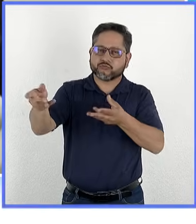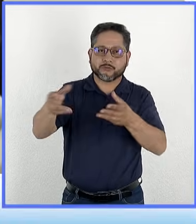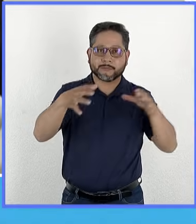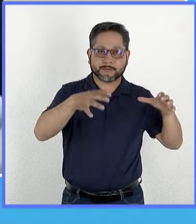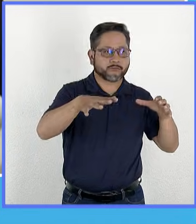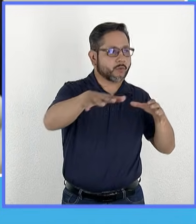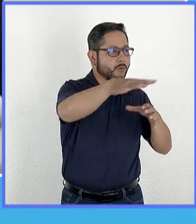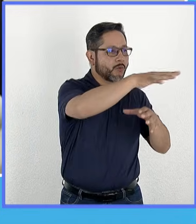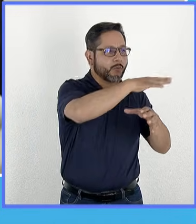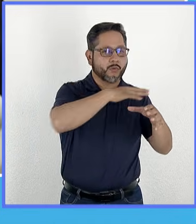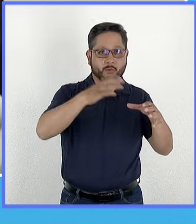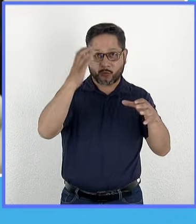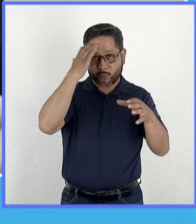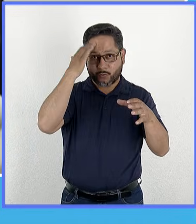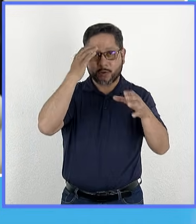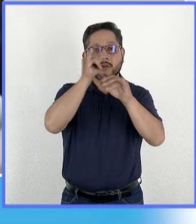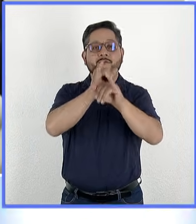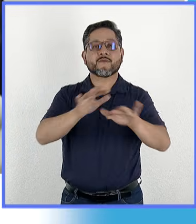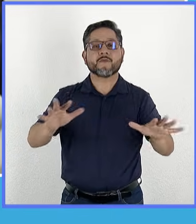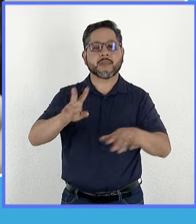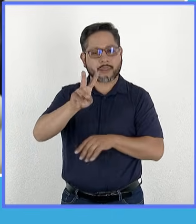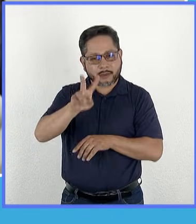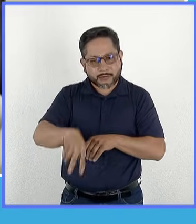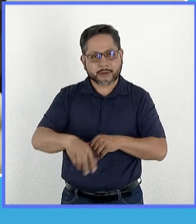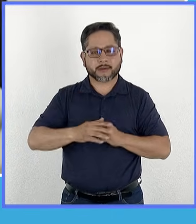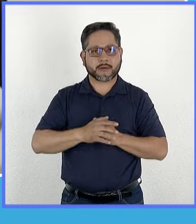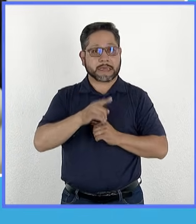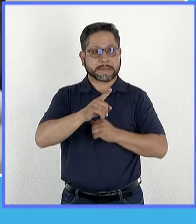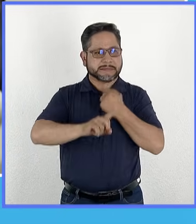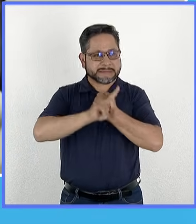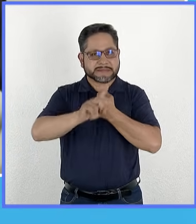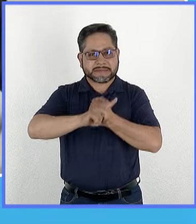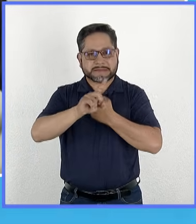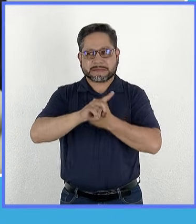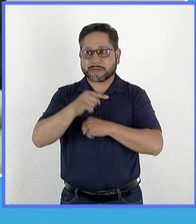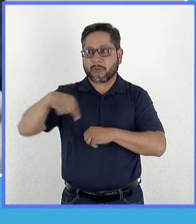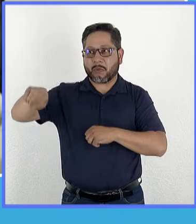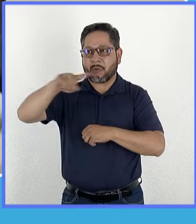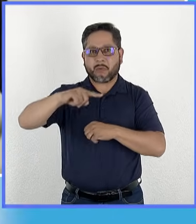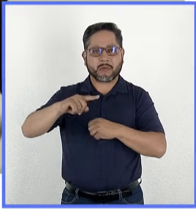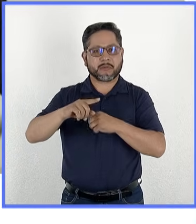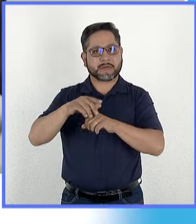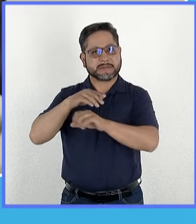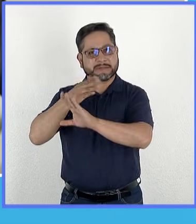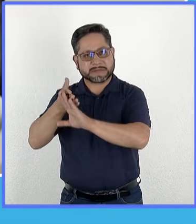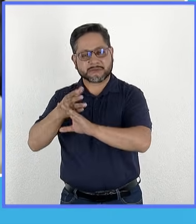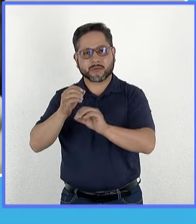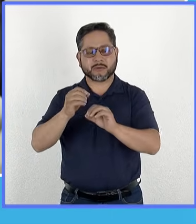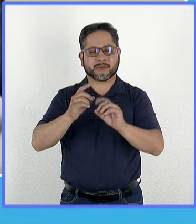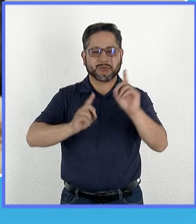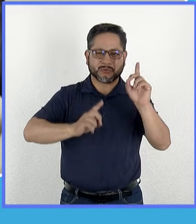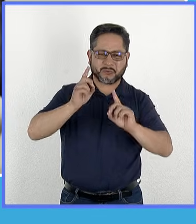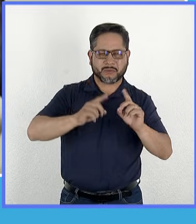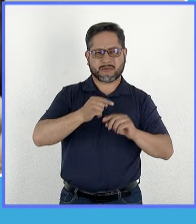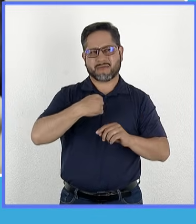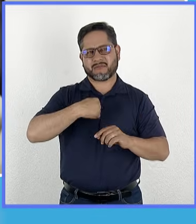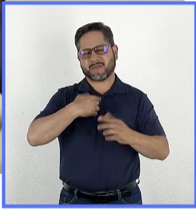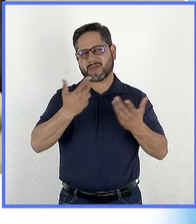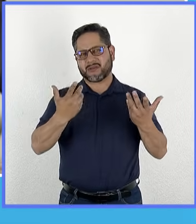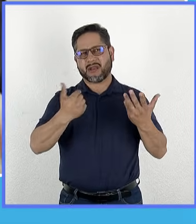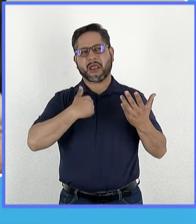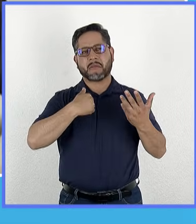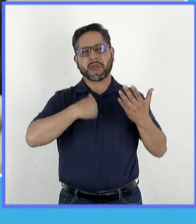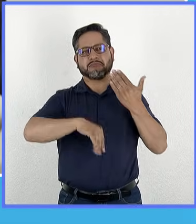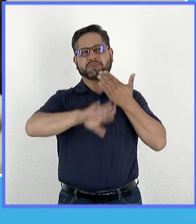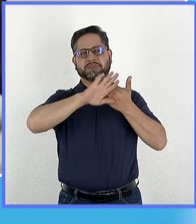compartir los datos reales de que no haya afectación. Siempre existe la duda, ¿no? Y quien dice, oye, es